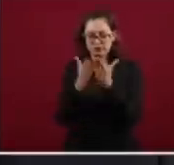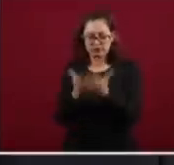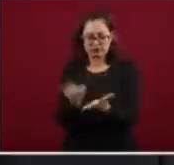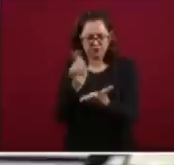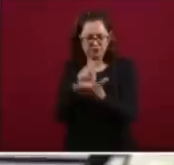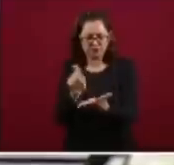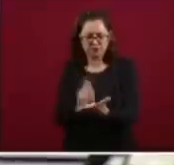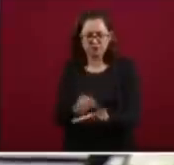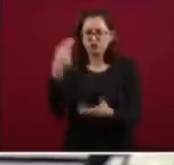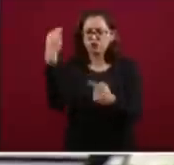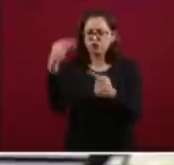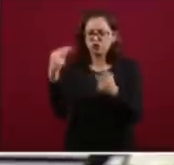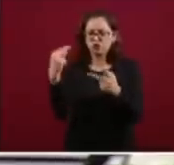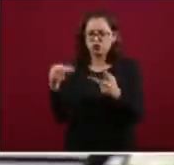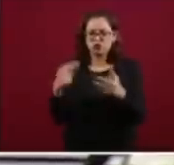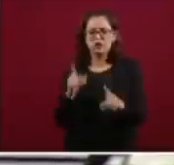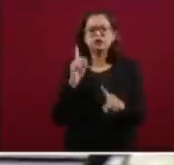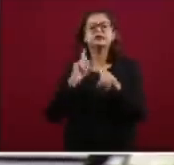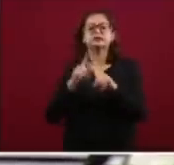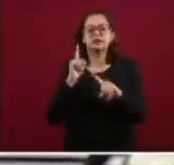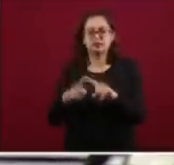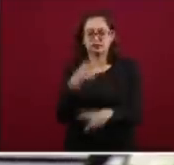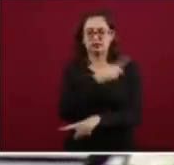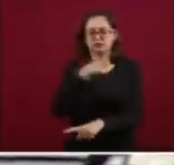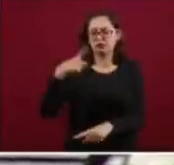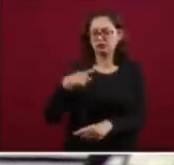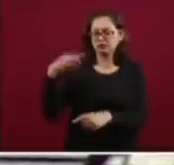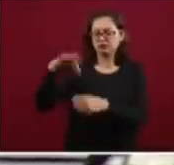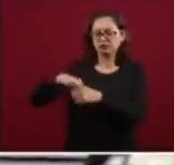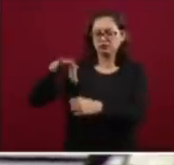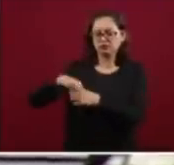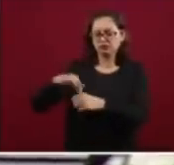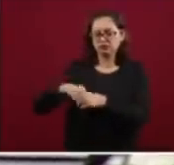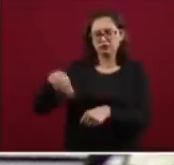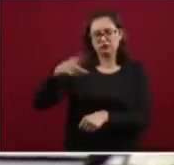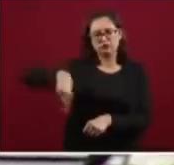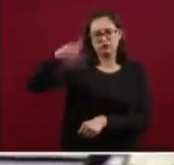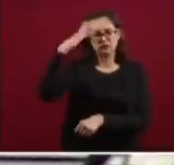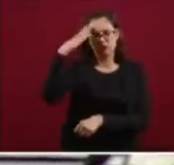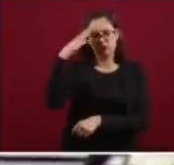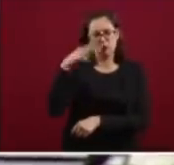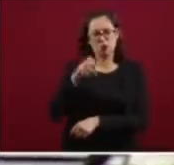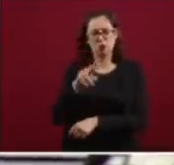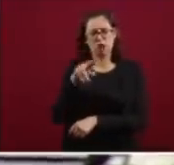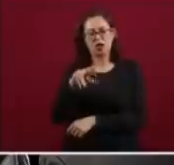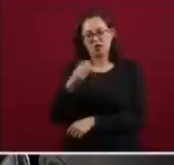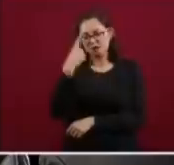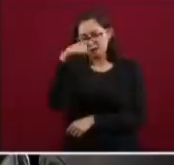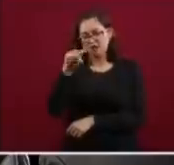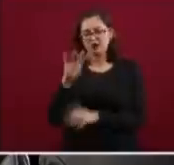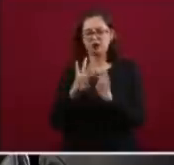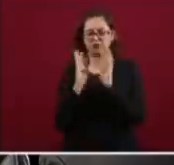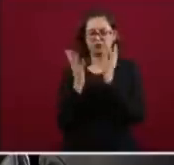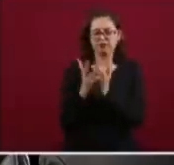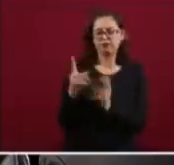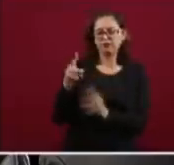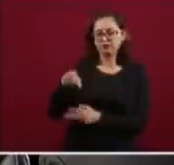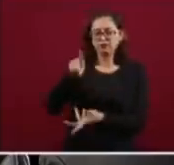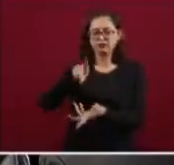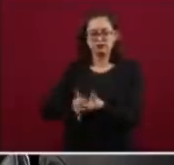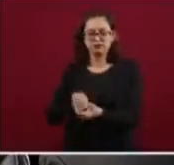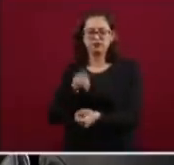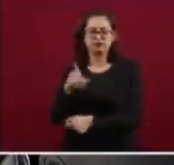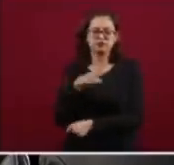papeles con los nombres de los morenistas líderes que debían elegir como consejeros entre ellos